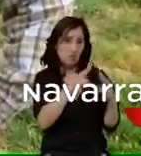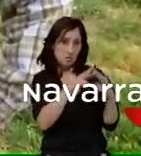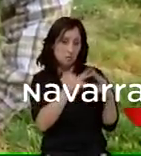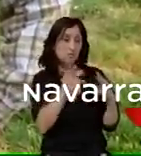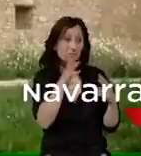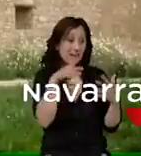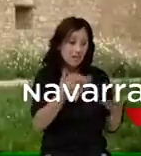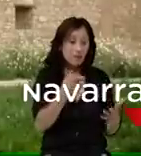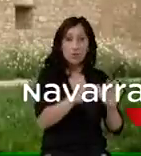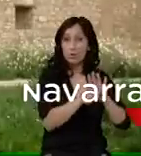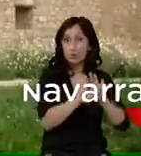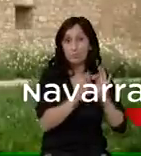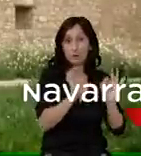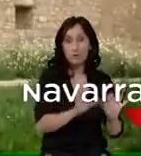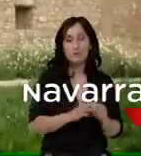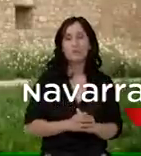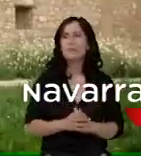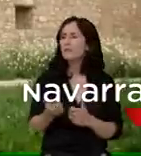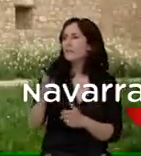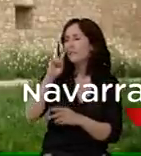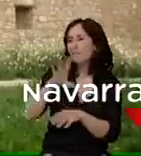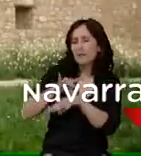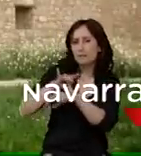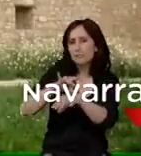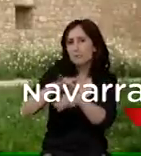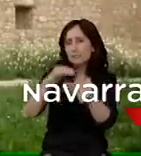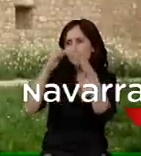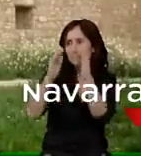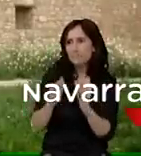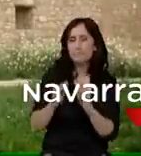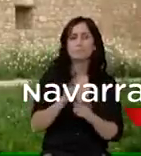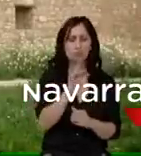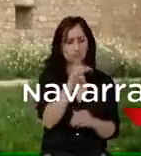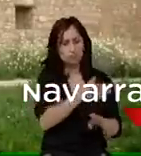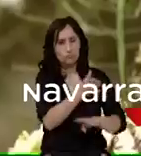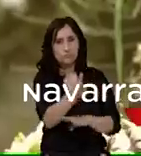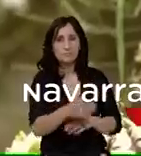denominación. ¿Y qué te parece si me enseñas el trujal? Vamos para adentro y lo vemos. Vale.